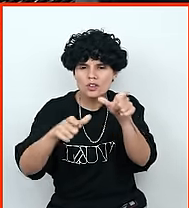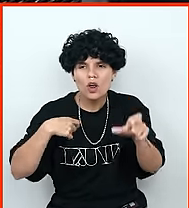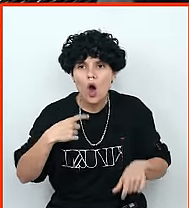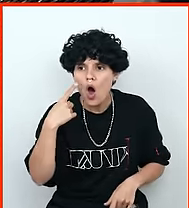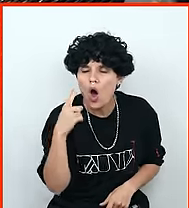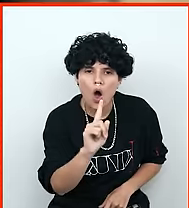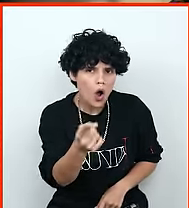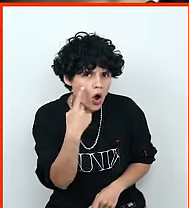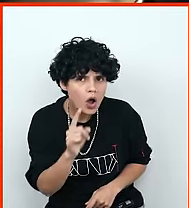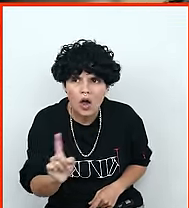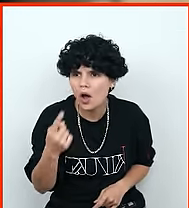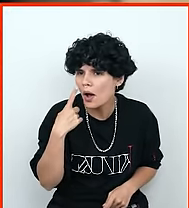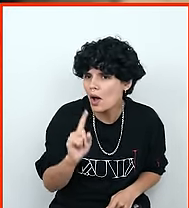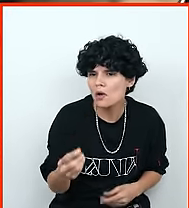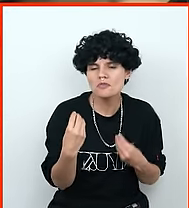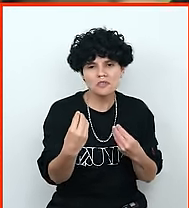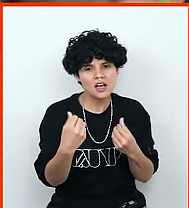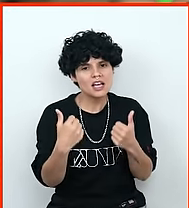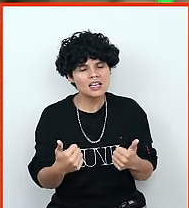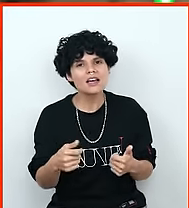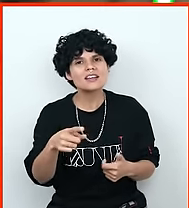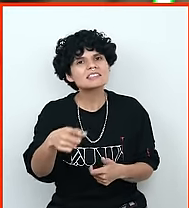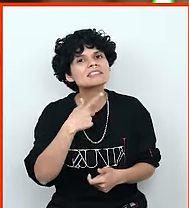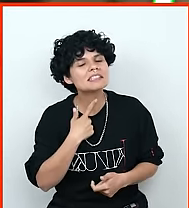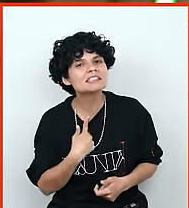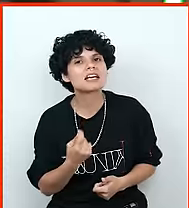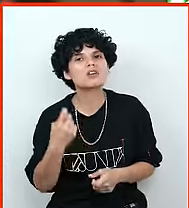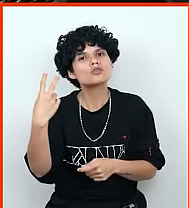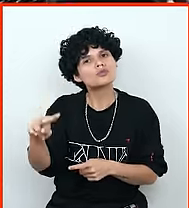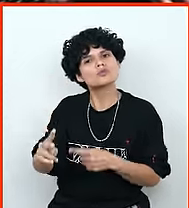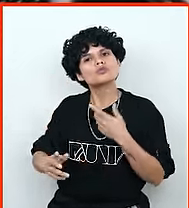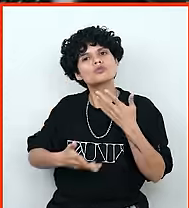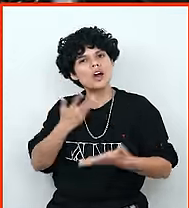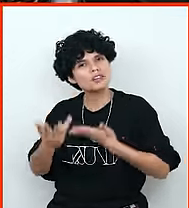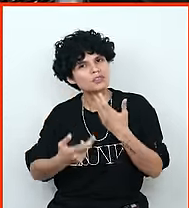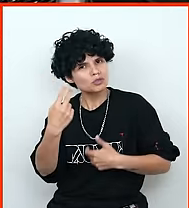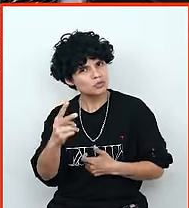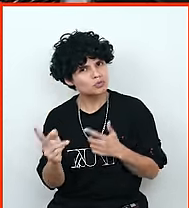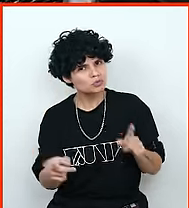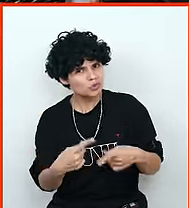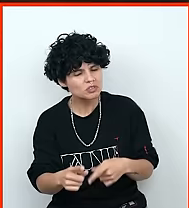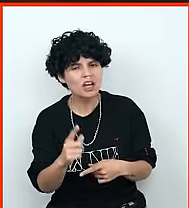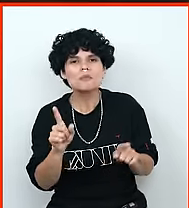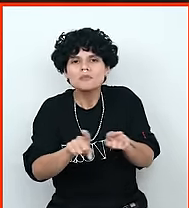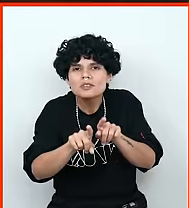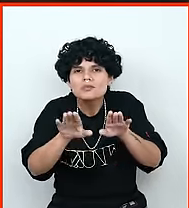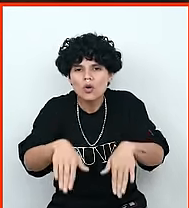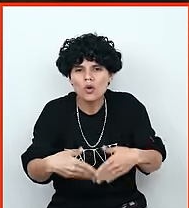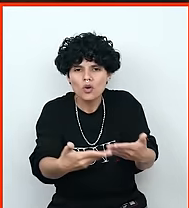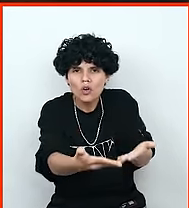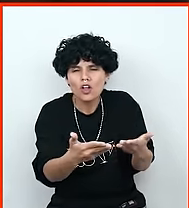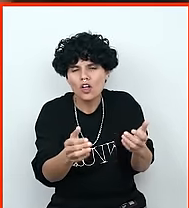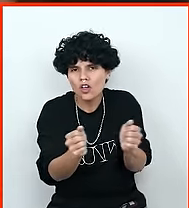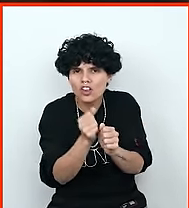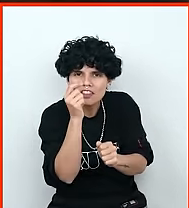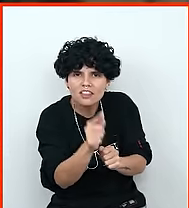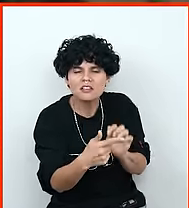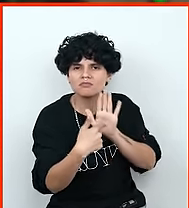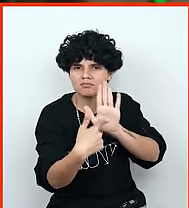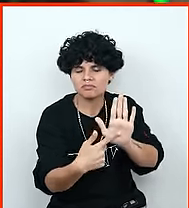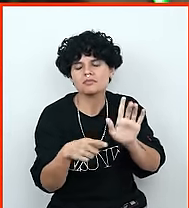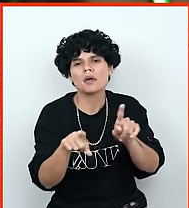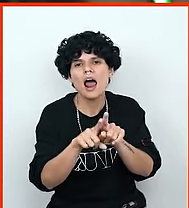cantidad de cabros, oh, no lo cachado, y se interiorizaron en su música, todo, y esperamos contigo que sea lo mismo, Juan Pablo, que sea